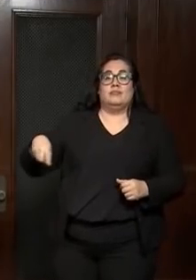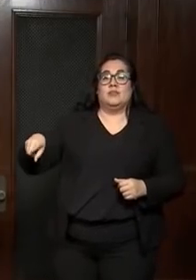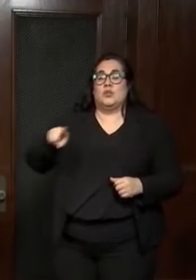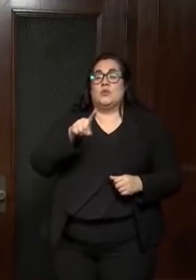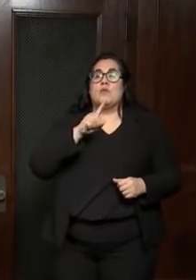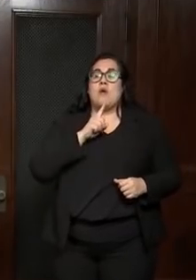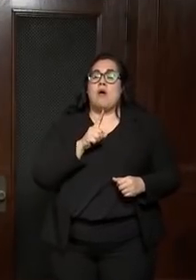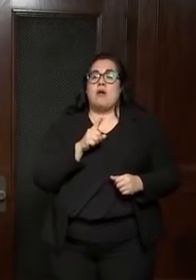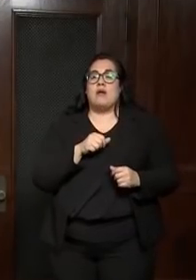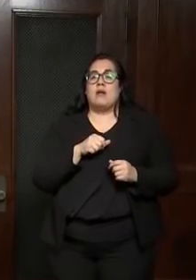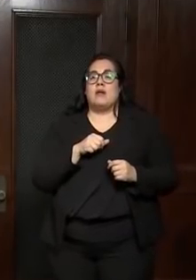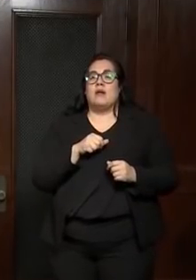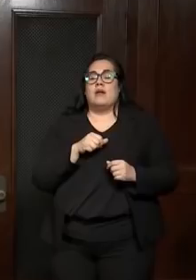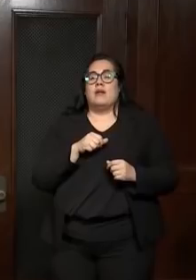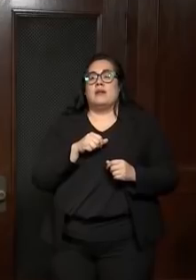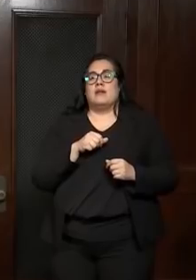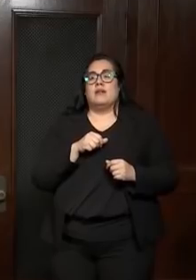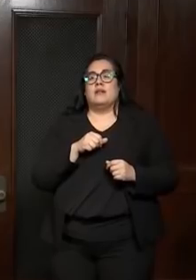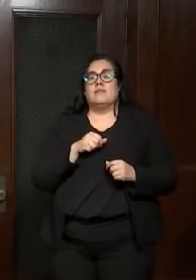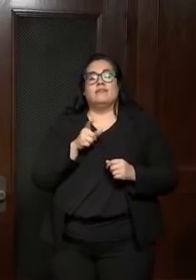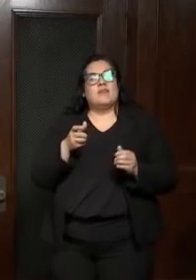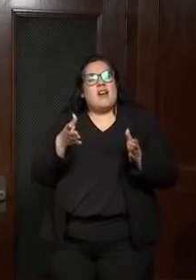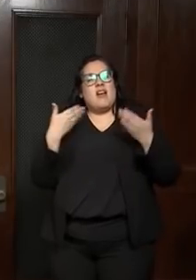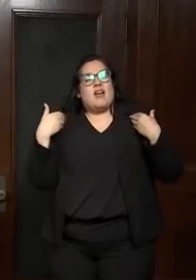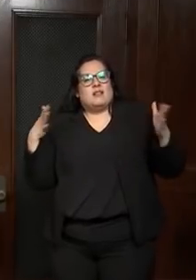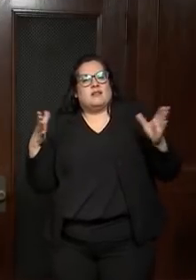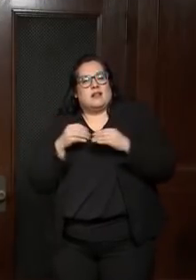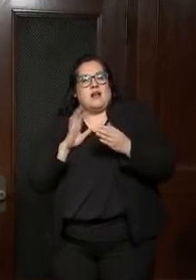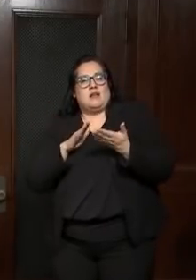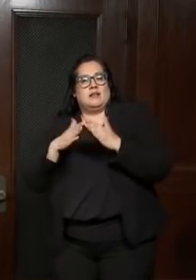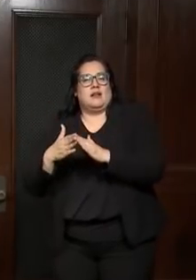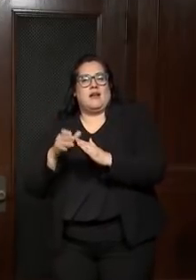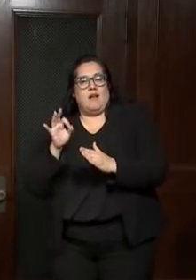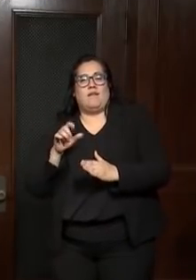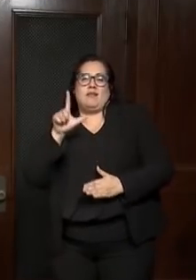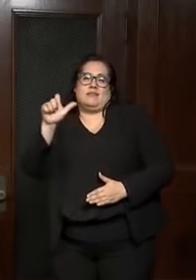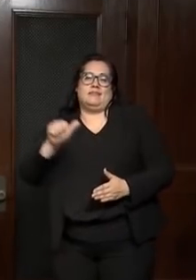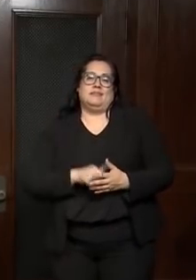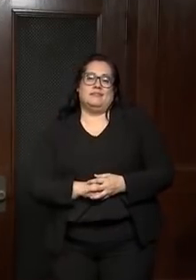Ustedes están ángeles en esta ciudad de Los Ángeles.